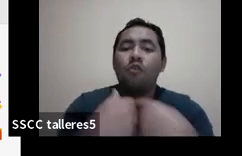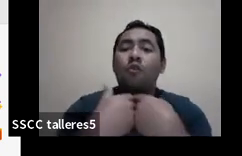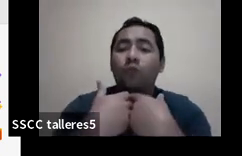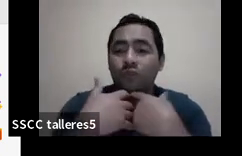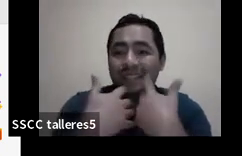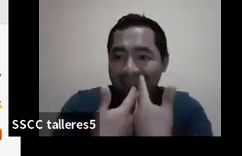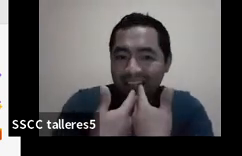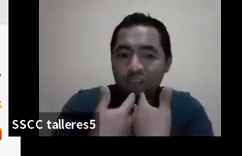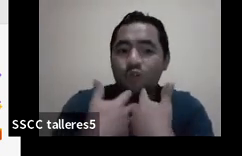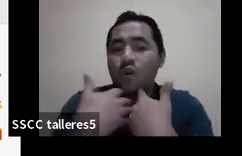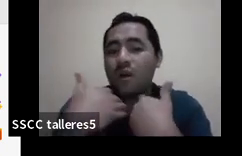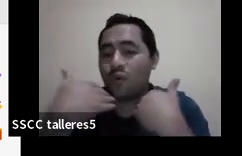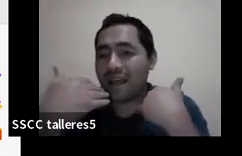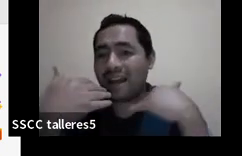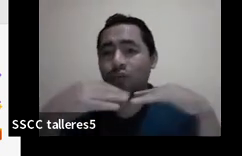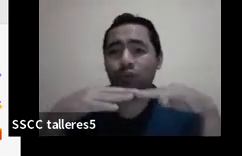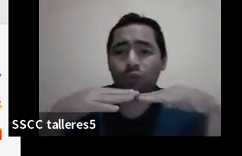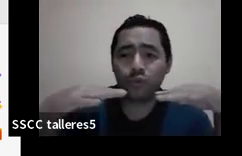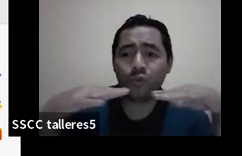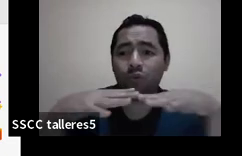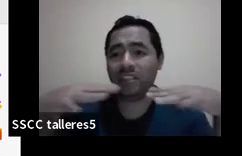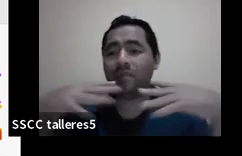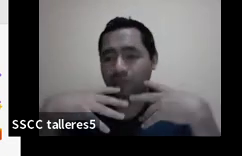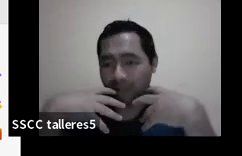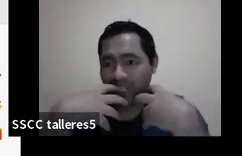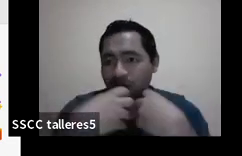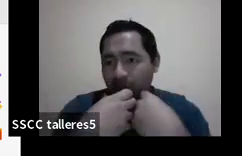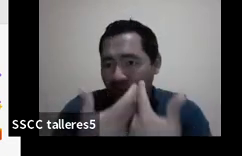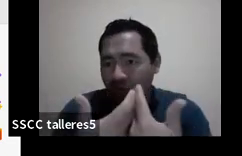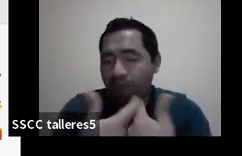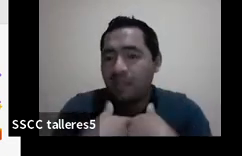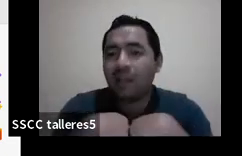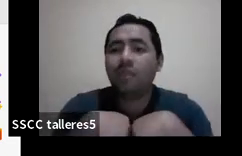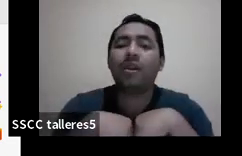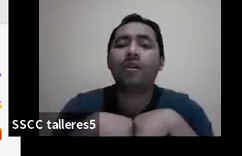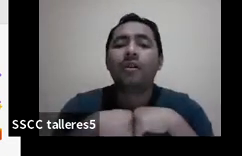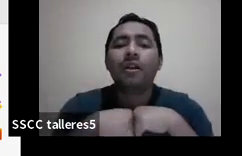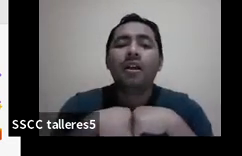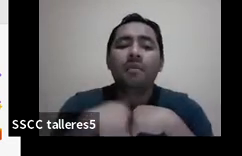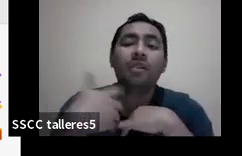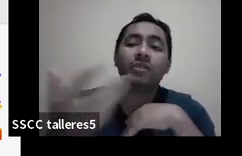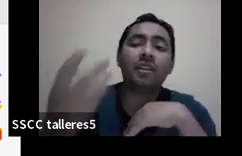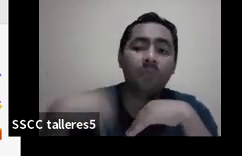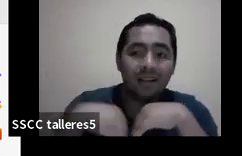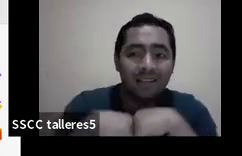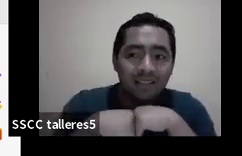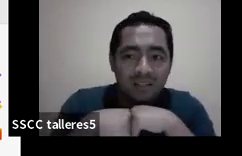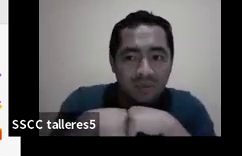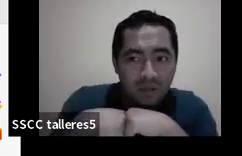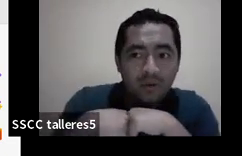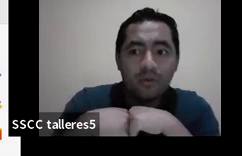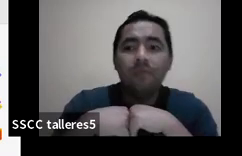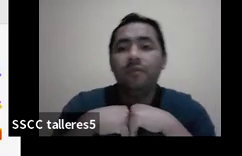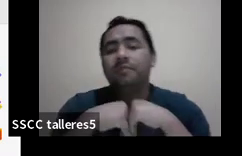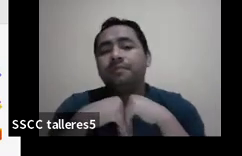tiene un conjunto de signos, vocabulario, estructura, un sistema. O sea, en este momento estoy aplicando ello para que ustedes puedan